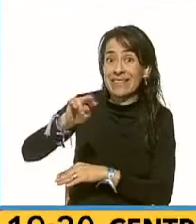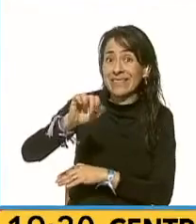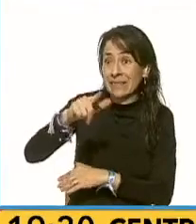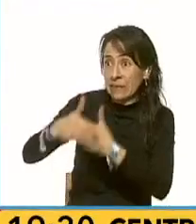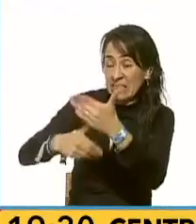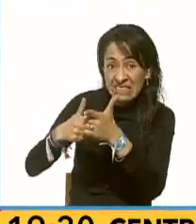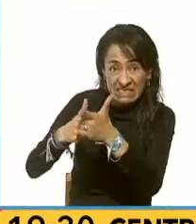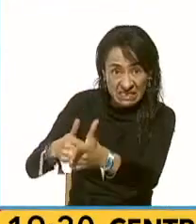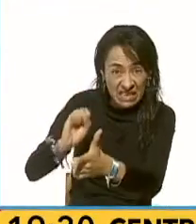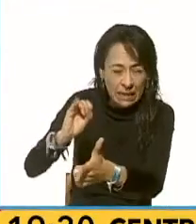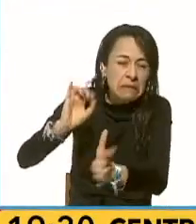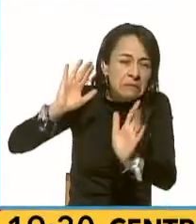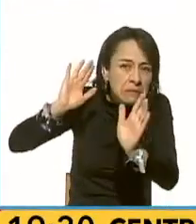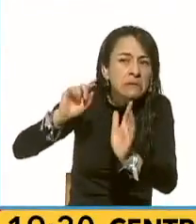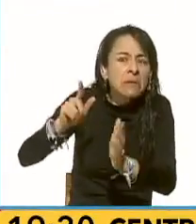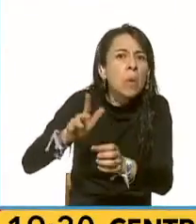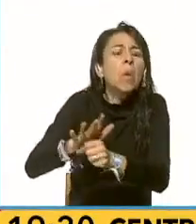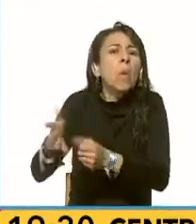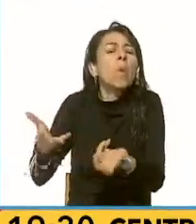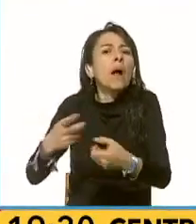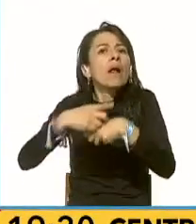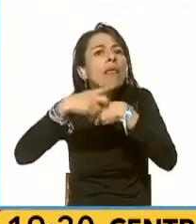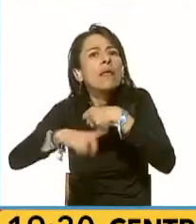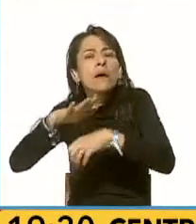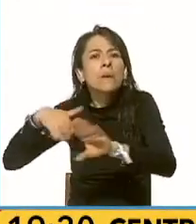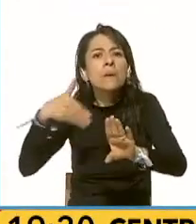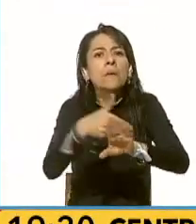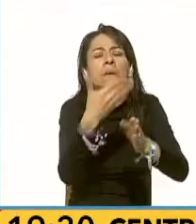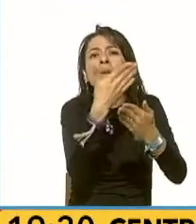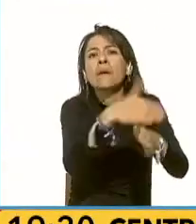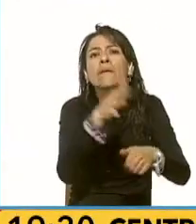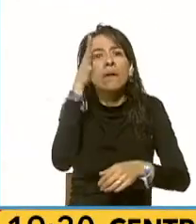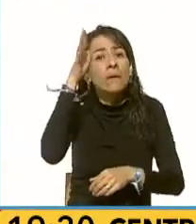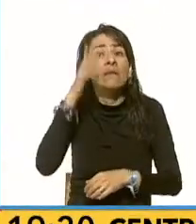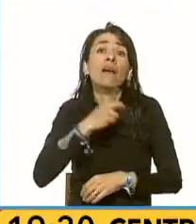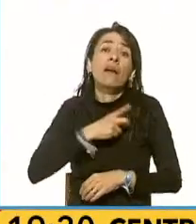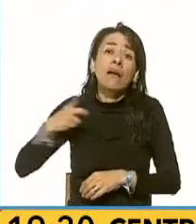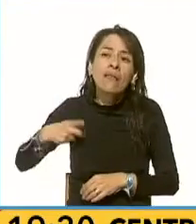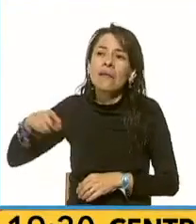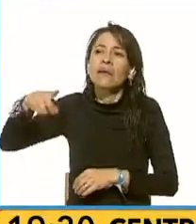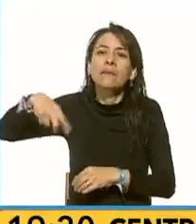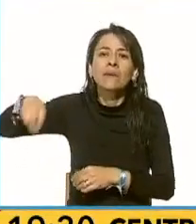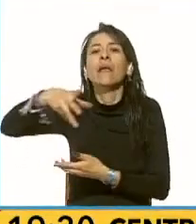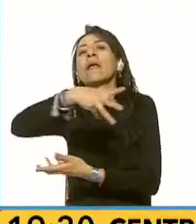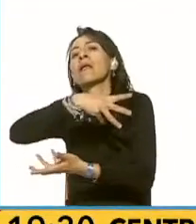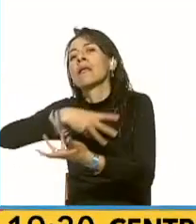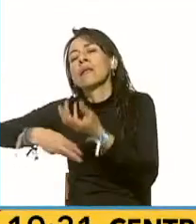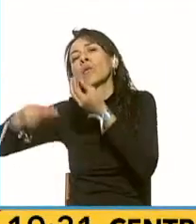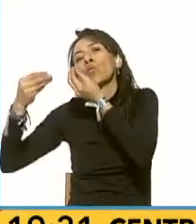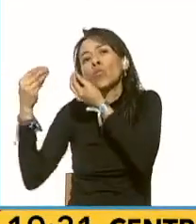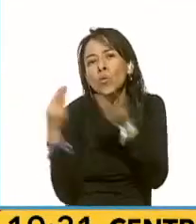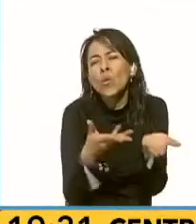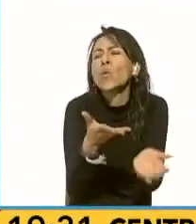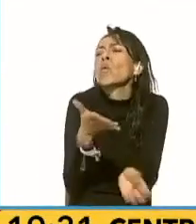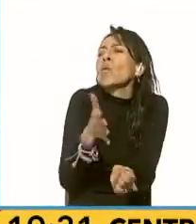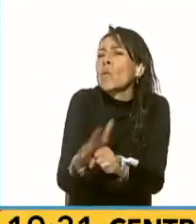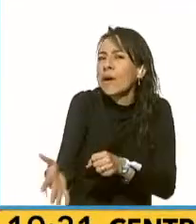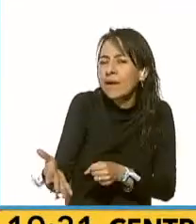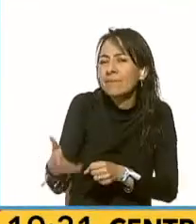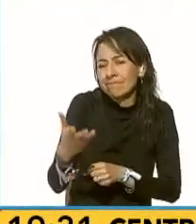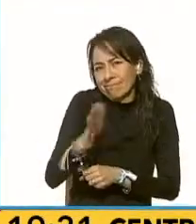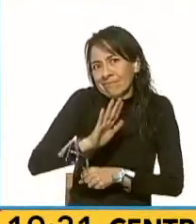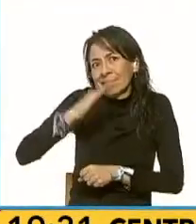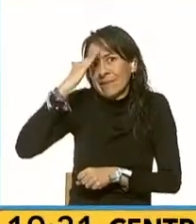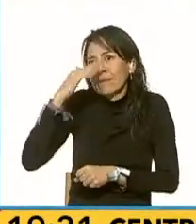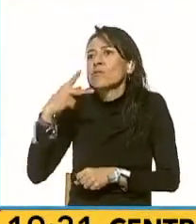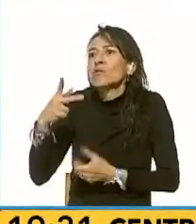de acuerdo a Banco Azteca que tendrían que repararse? Y bueno, pues sabemos que ustedes viven